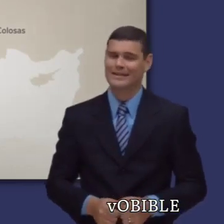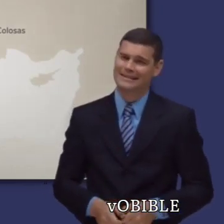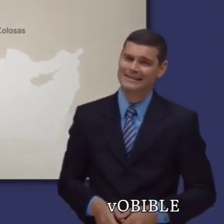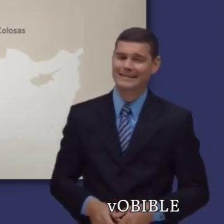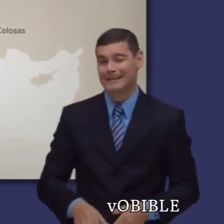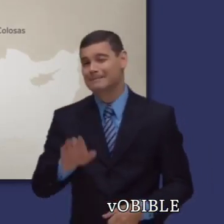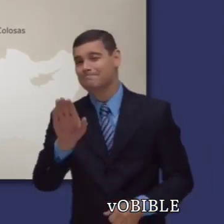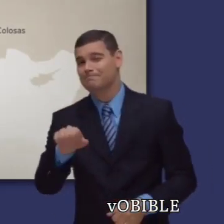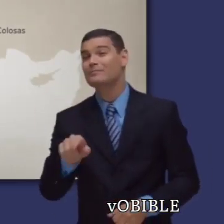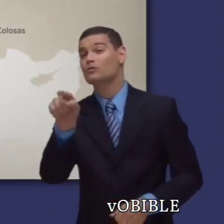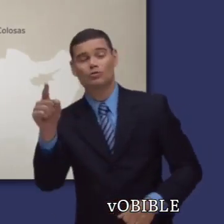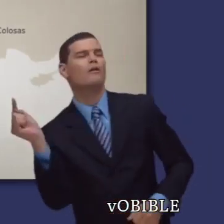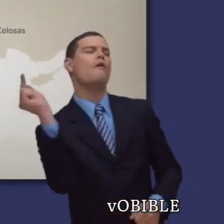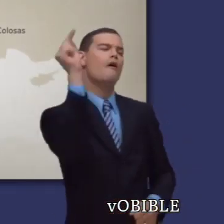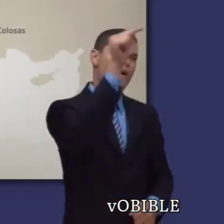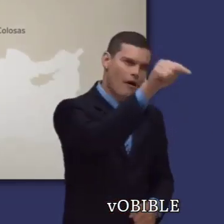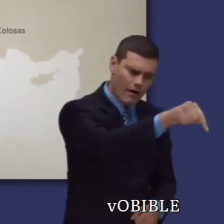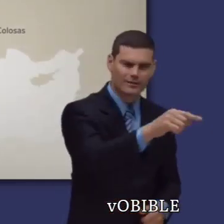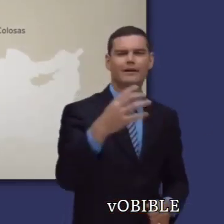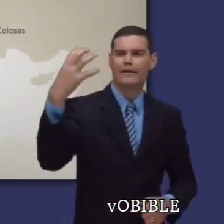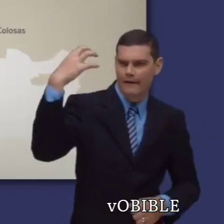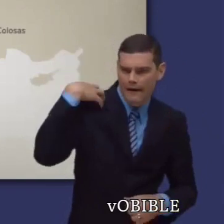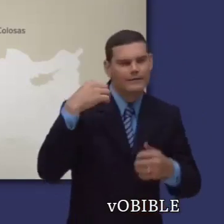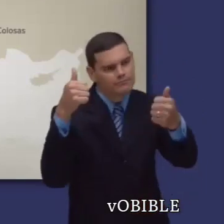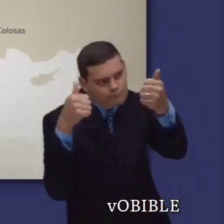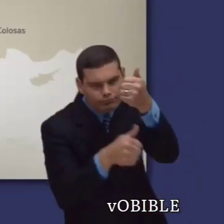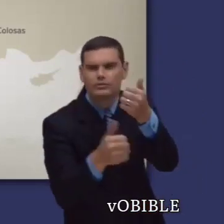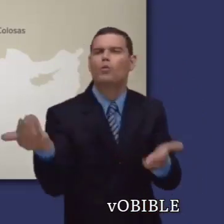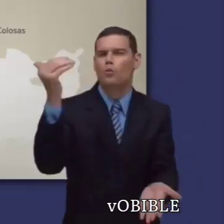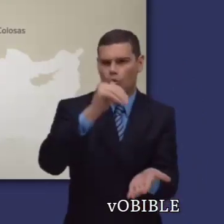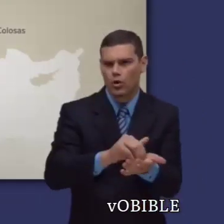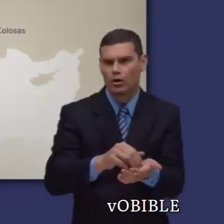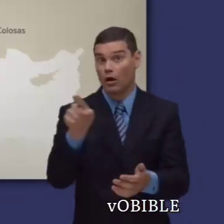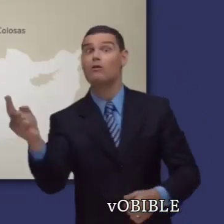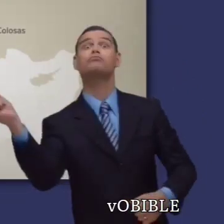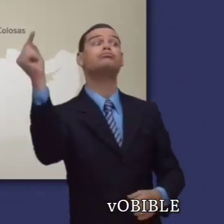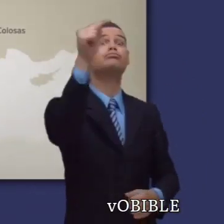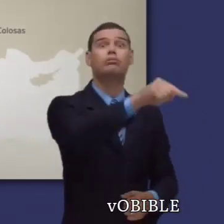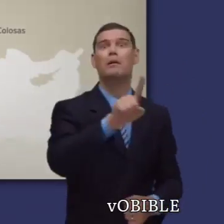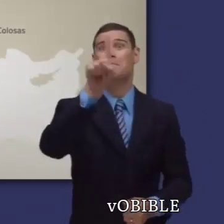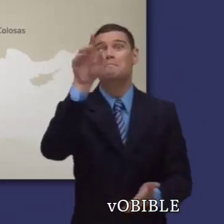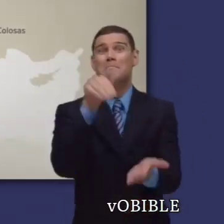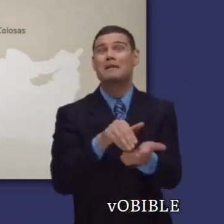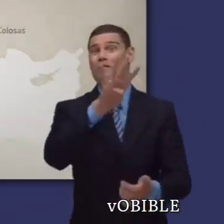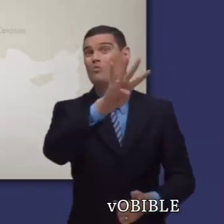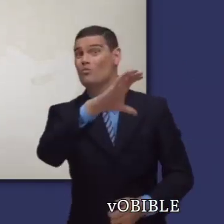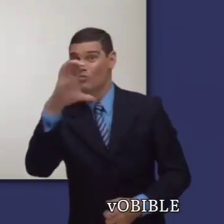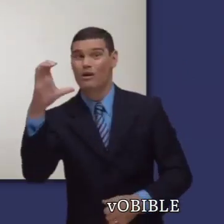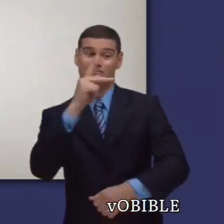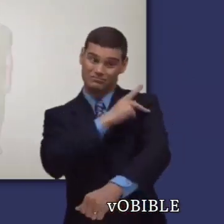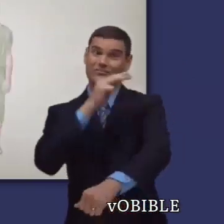lo envía de vuelta con Filemón, que vive a más de 1400 kilómetros de distancia.